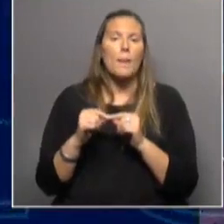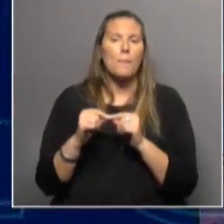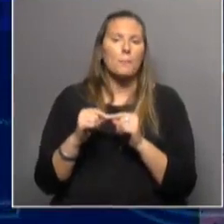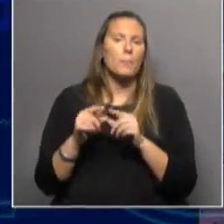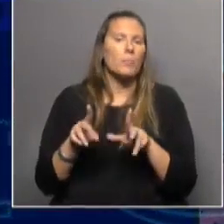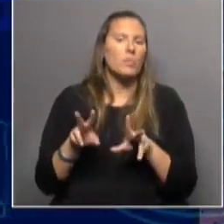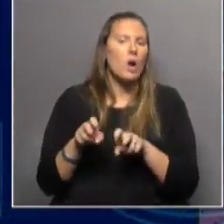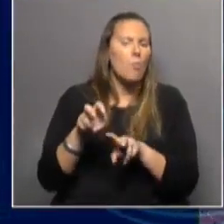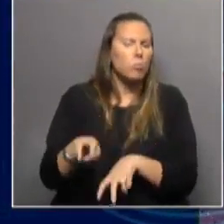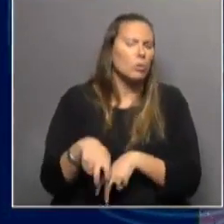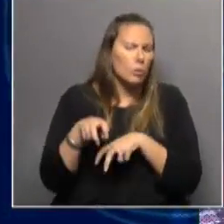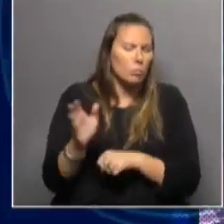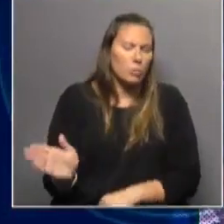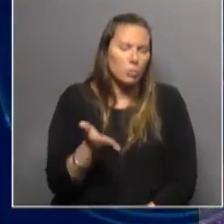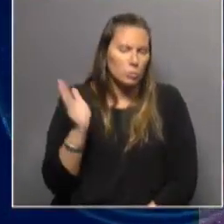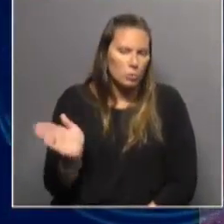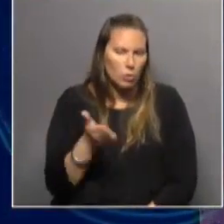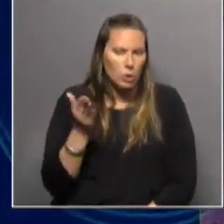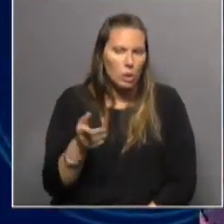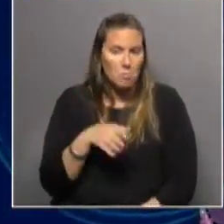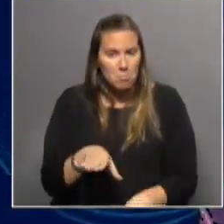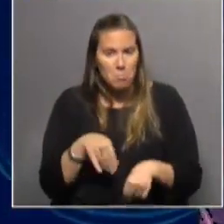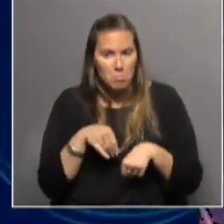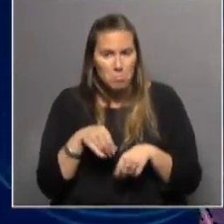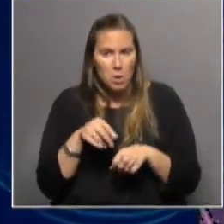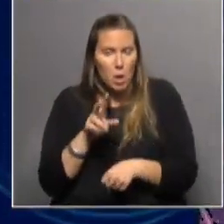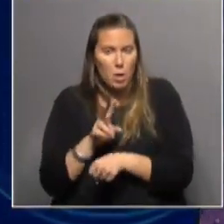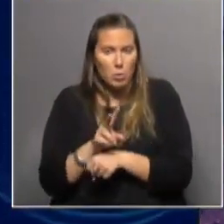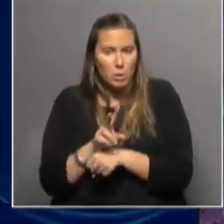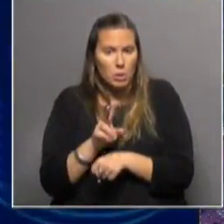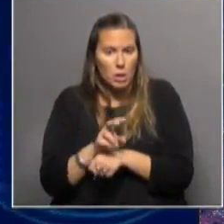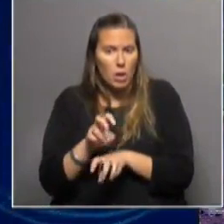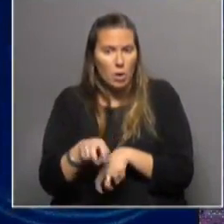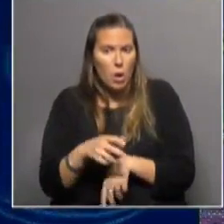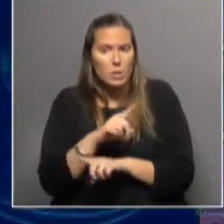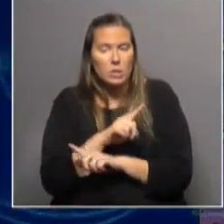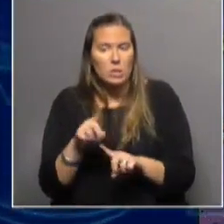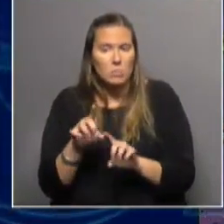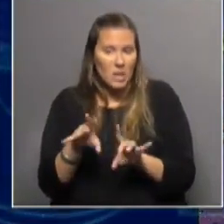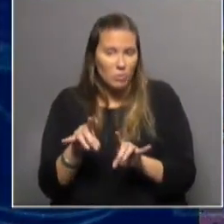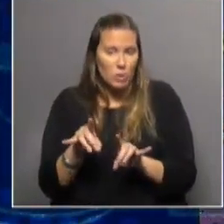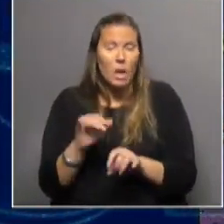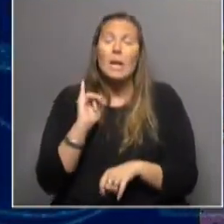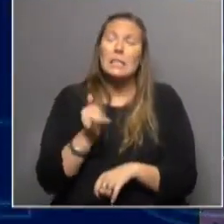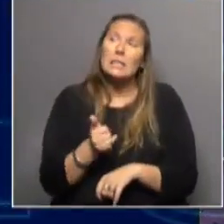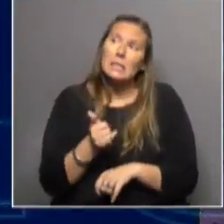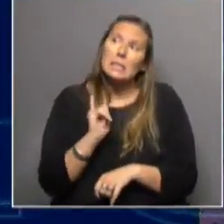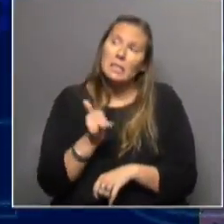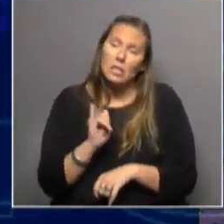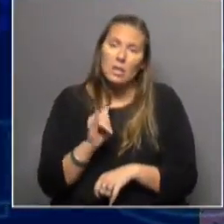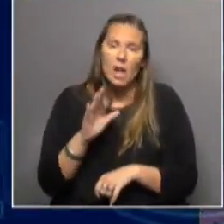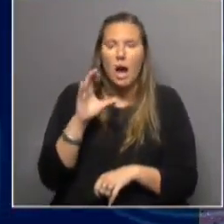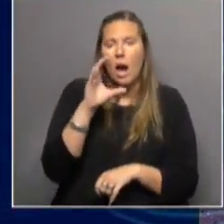los productores ¿han sido receptivos con el tema de la agroecología? bueno vamos dando pasos las